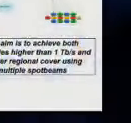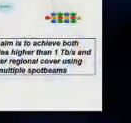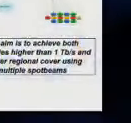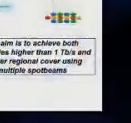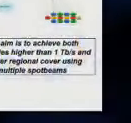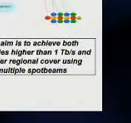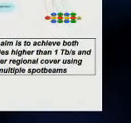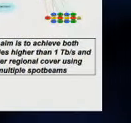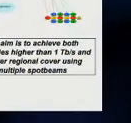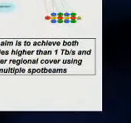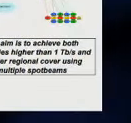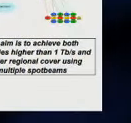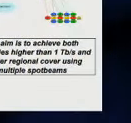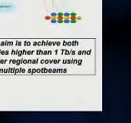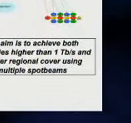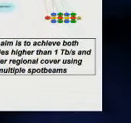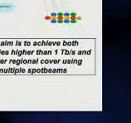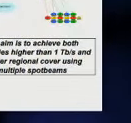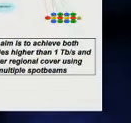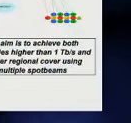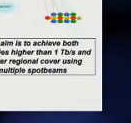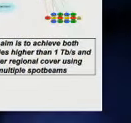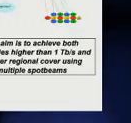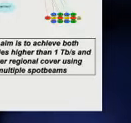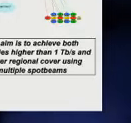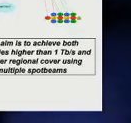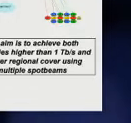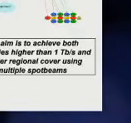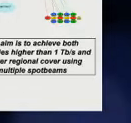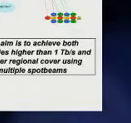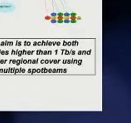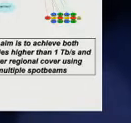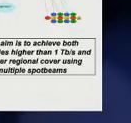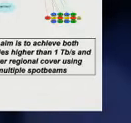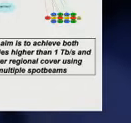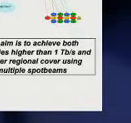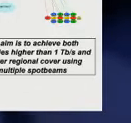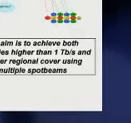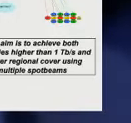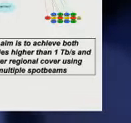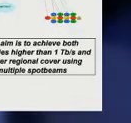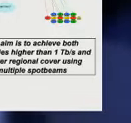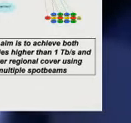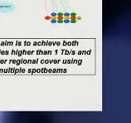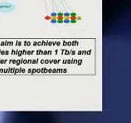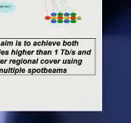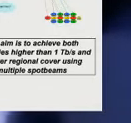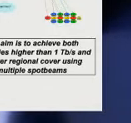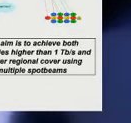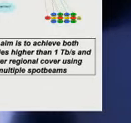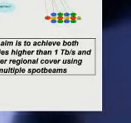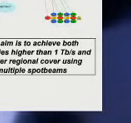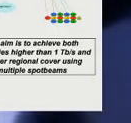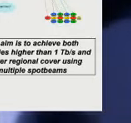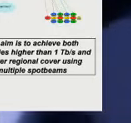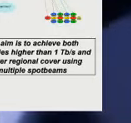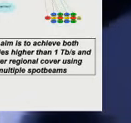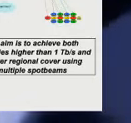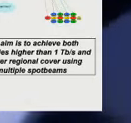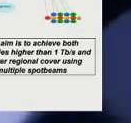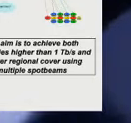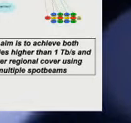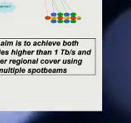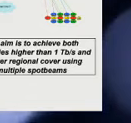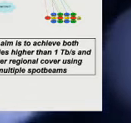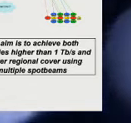aprendizaje de máquina de inteligencia artificial de software avanzado para poder lograr